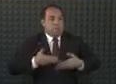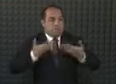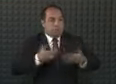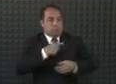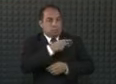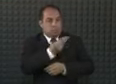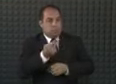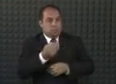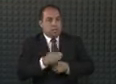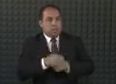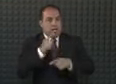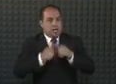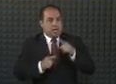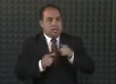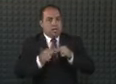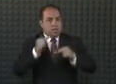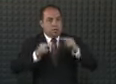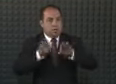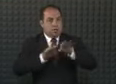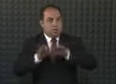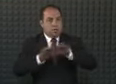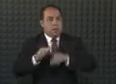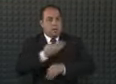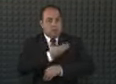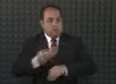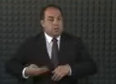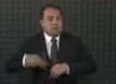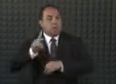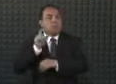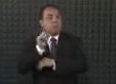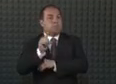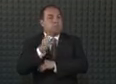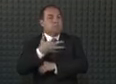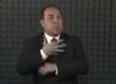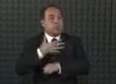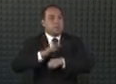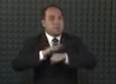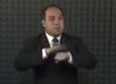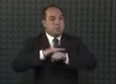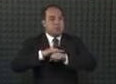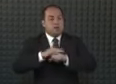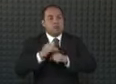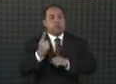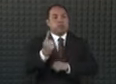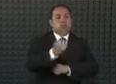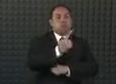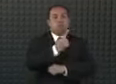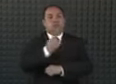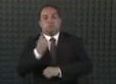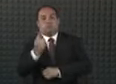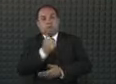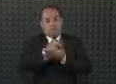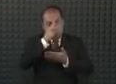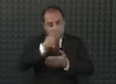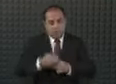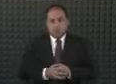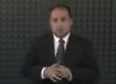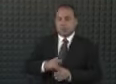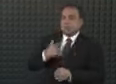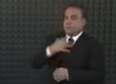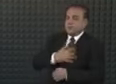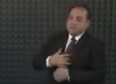le quita carga de trabajo al presidente de la República, pero también va a tener más giras en la Ciudad de México, doctora? Pues estamos muy